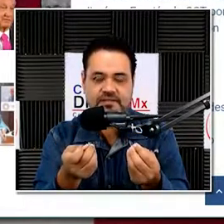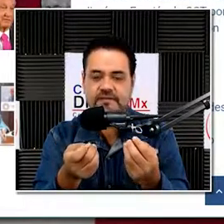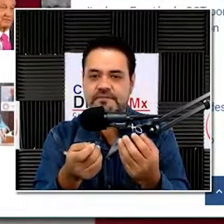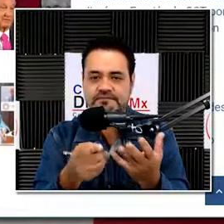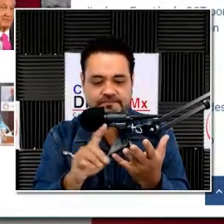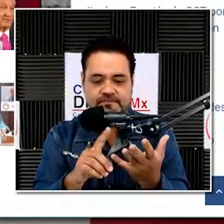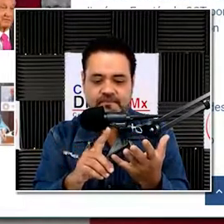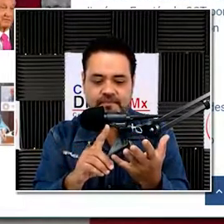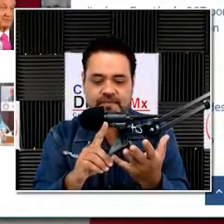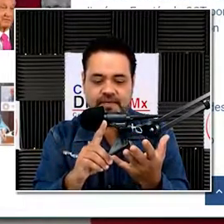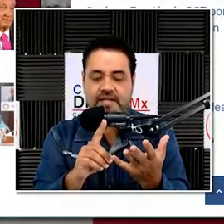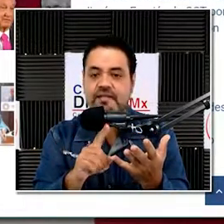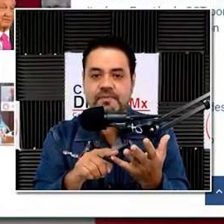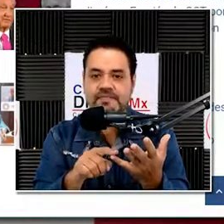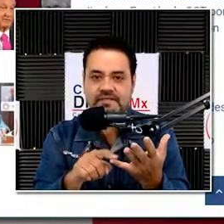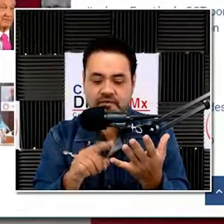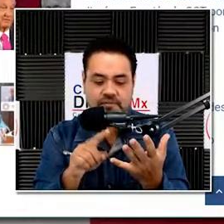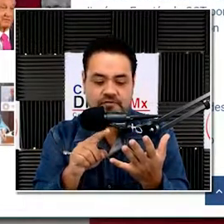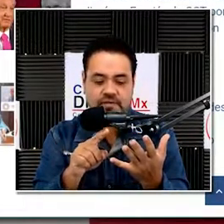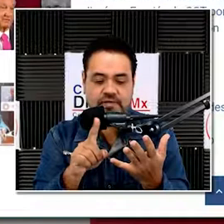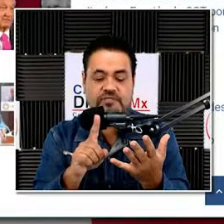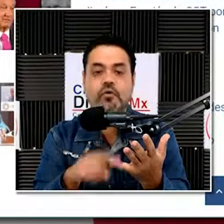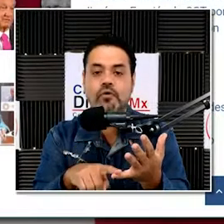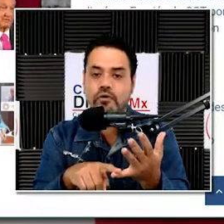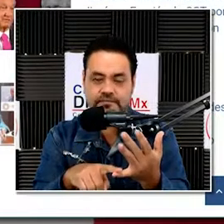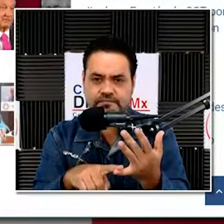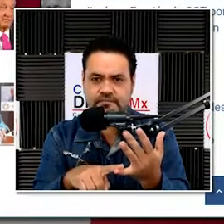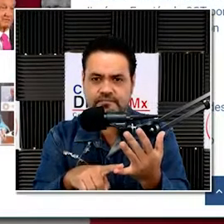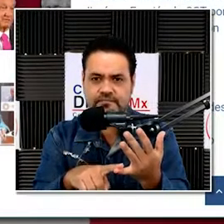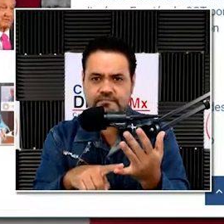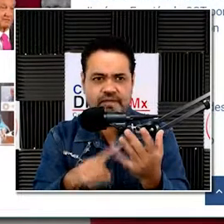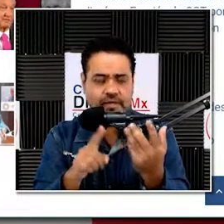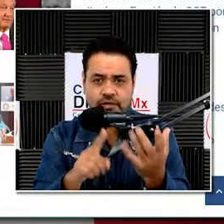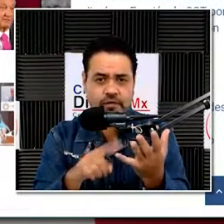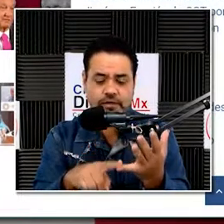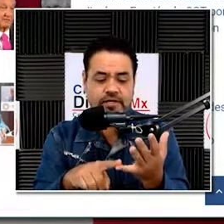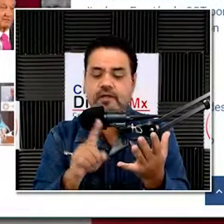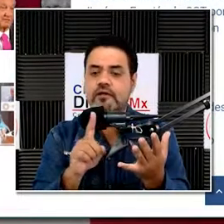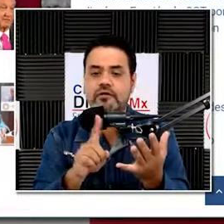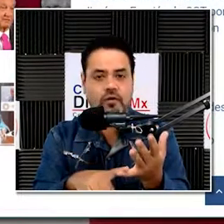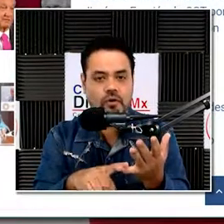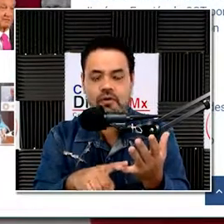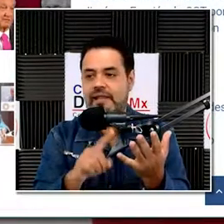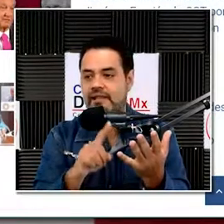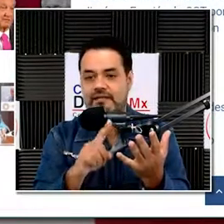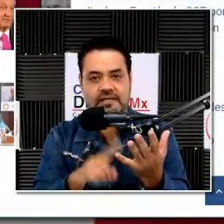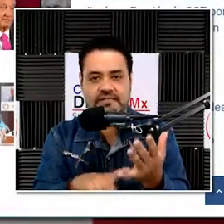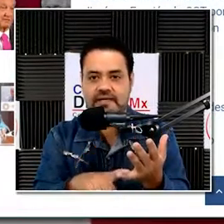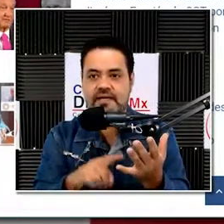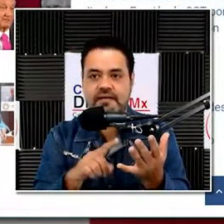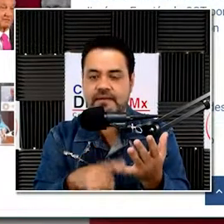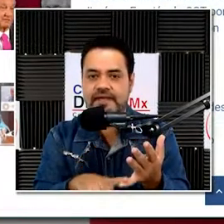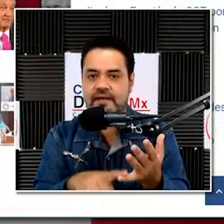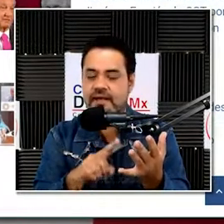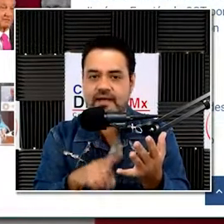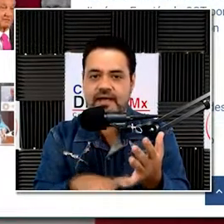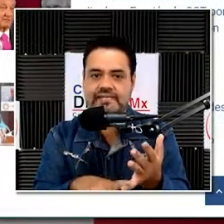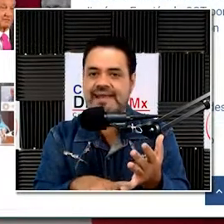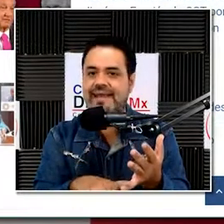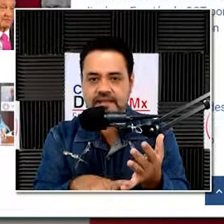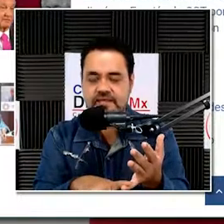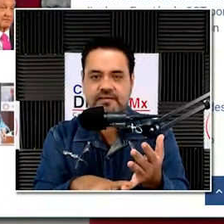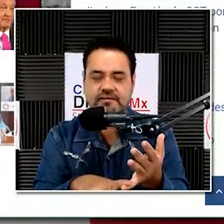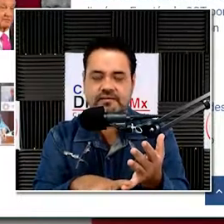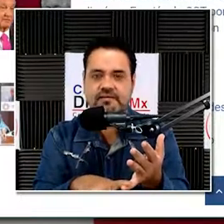presidente. La idea del presidente López Obrador es uno. Y lo dijo hoy, no le interesa que vayan a la